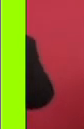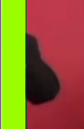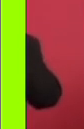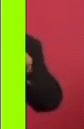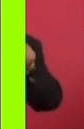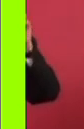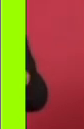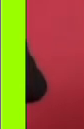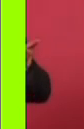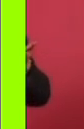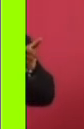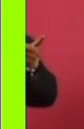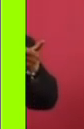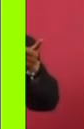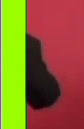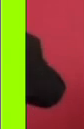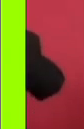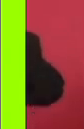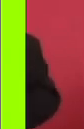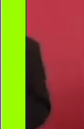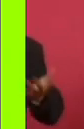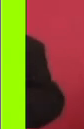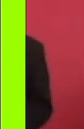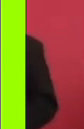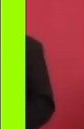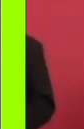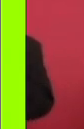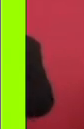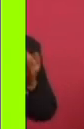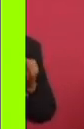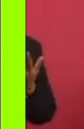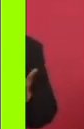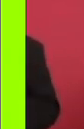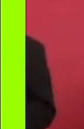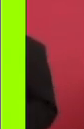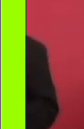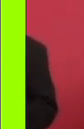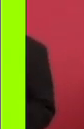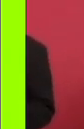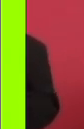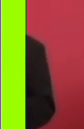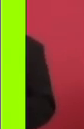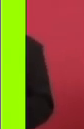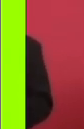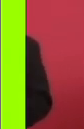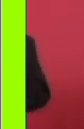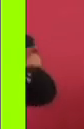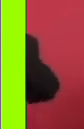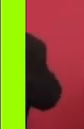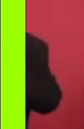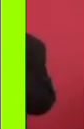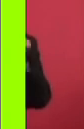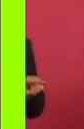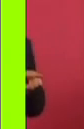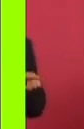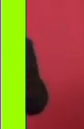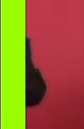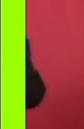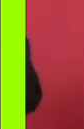último. Porque esa güey está igual que yo, con un soplido y se quema. Este dilerante se queda